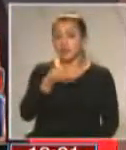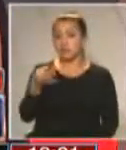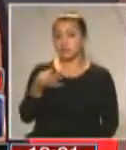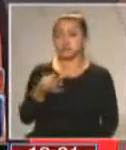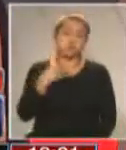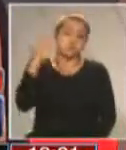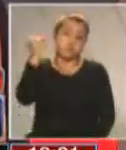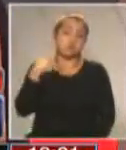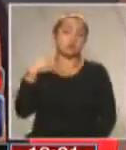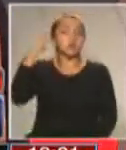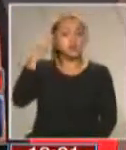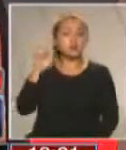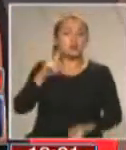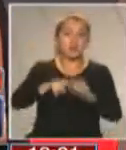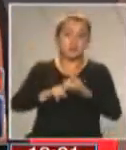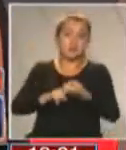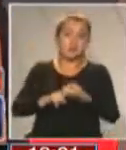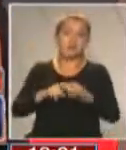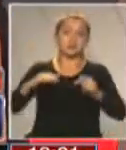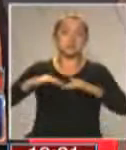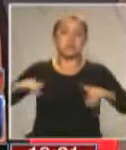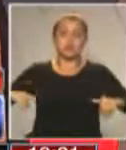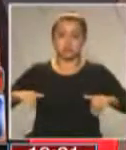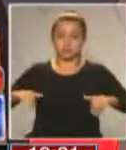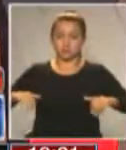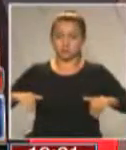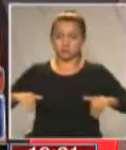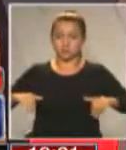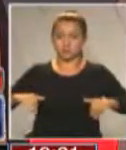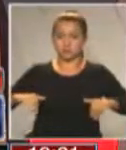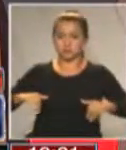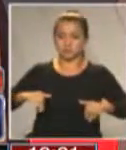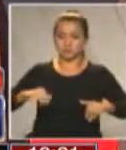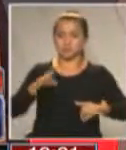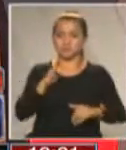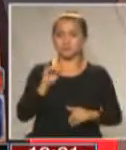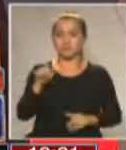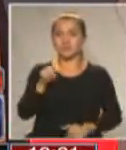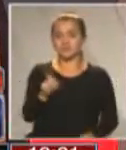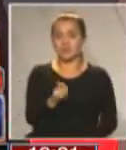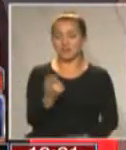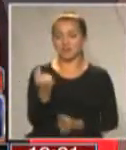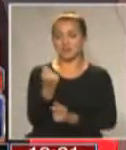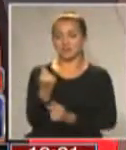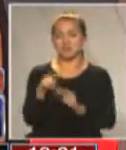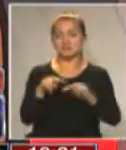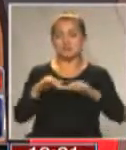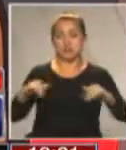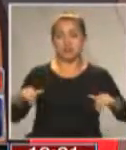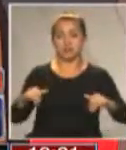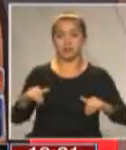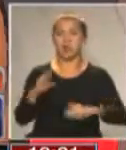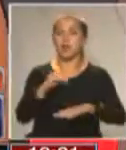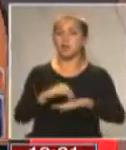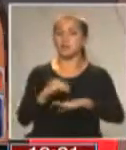sabido claro. porque entiendo que están casados con separación de bienes y es algo que nosotros hemos levantado la alerta, que la declaración solo exige que